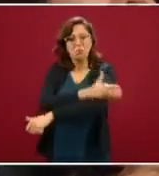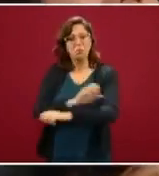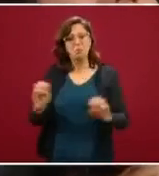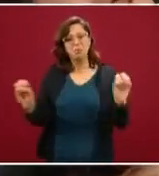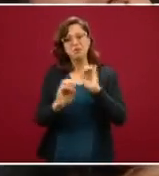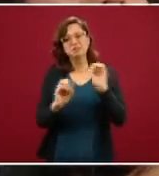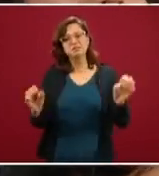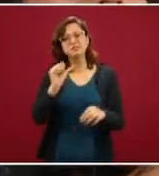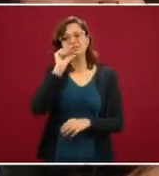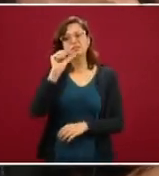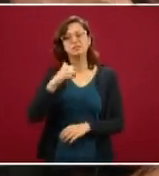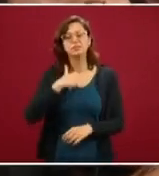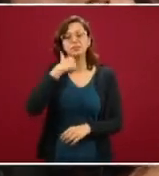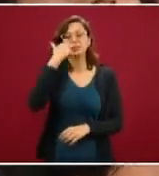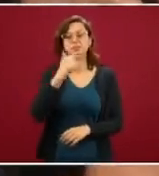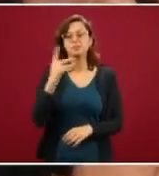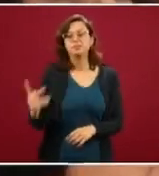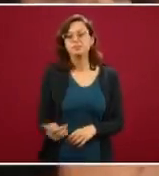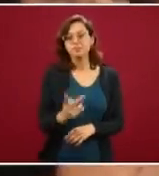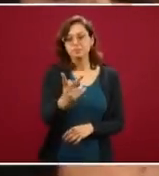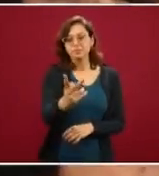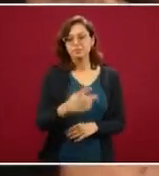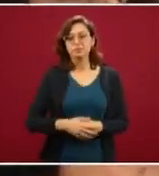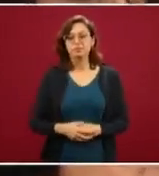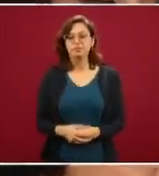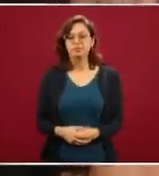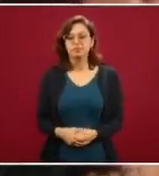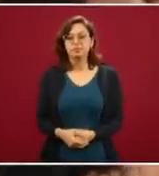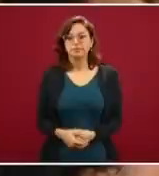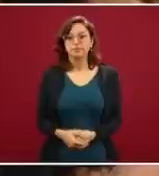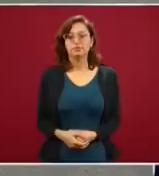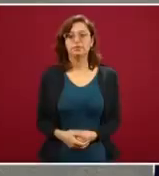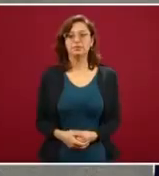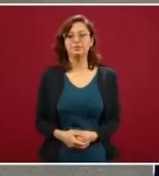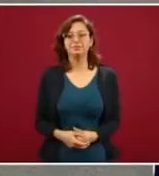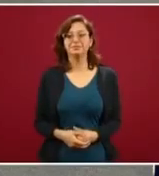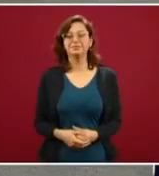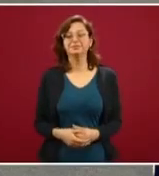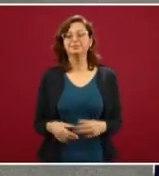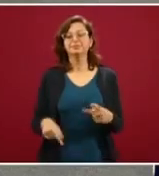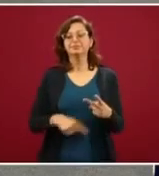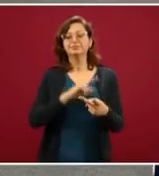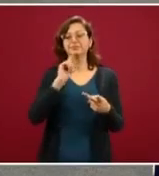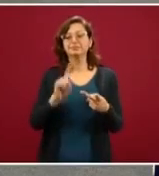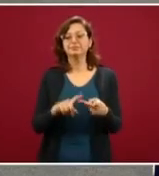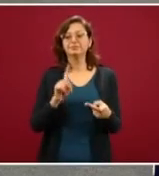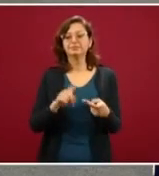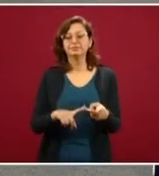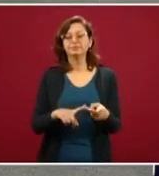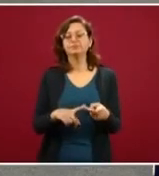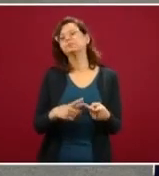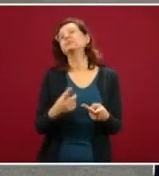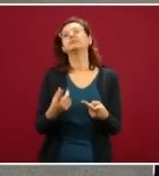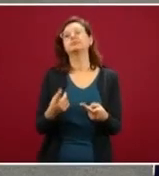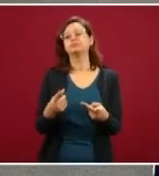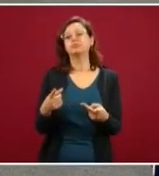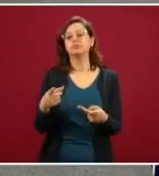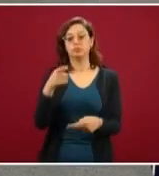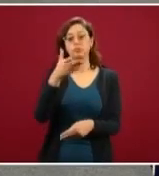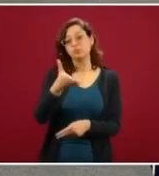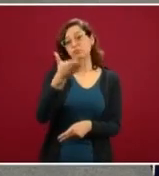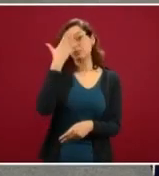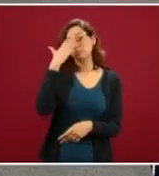una de mis primeras preguntas, si usted estaba enterado. Y segundo, obviamente ellas también, no sé si usted